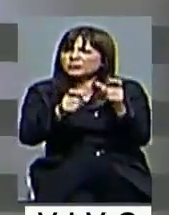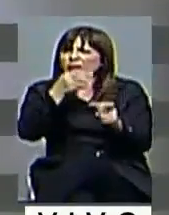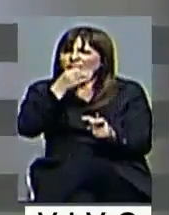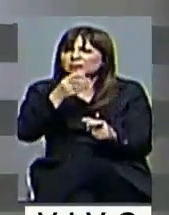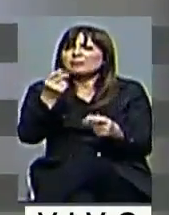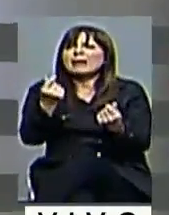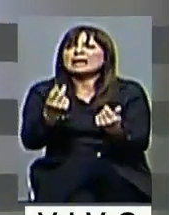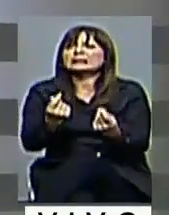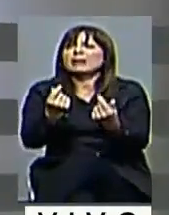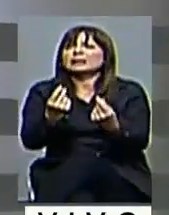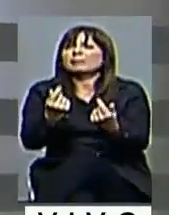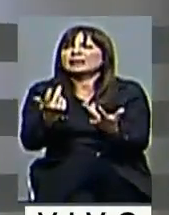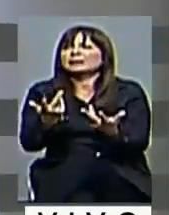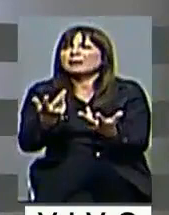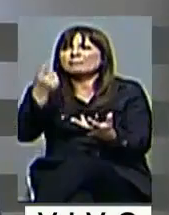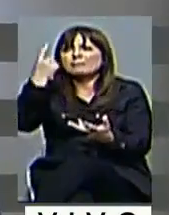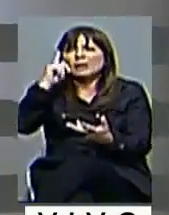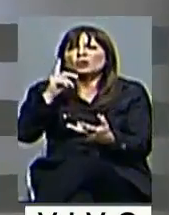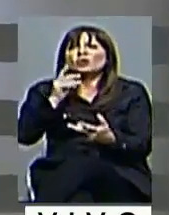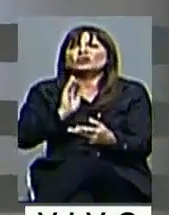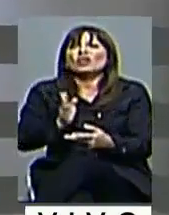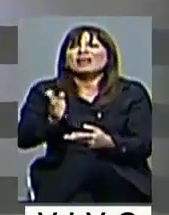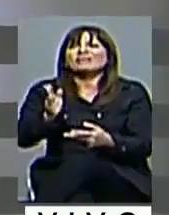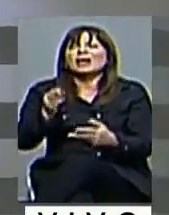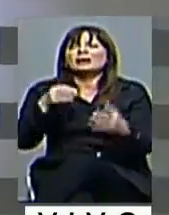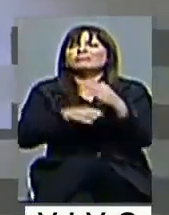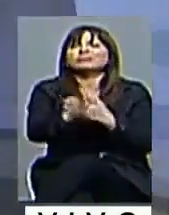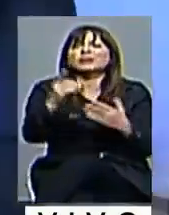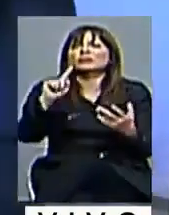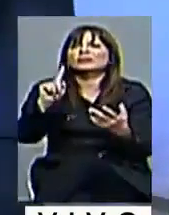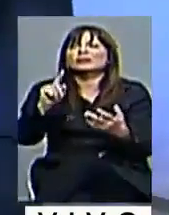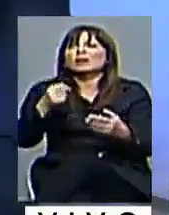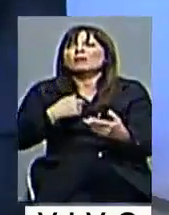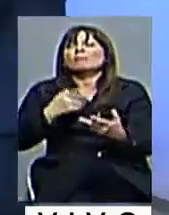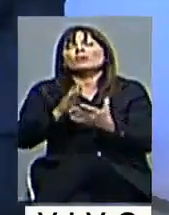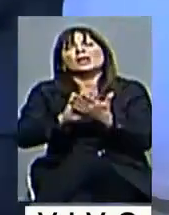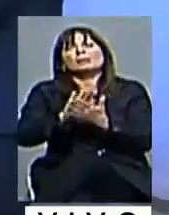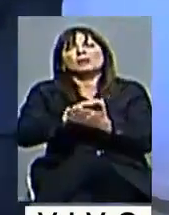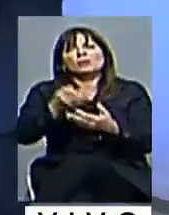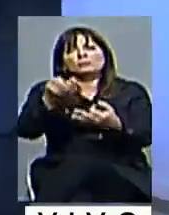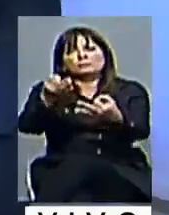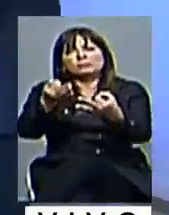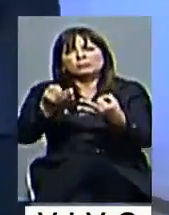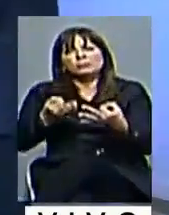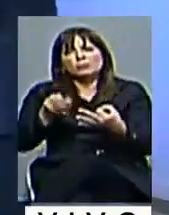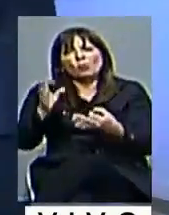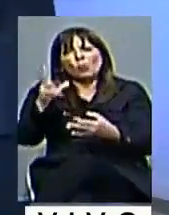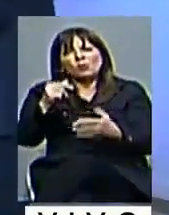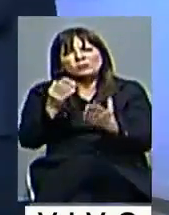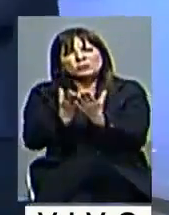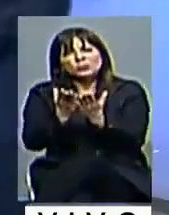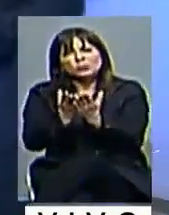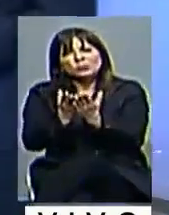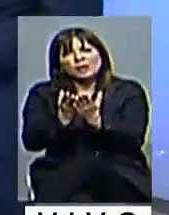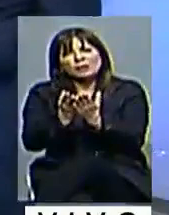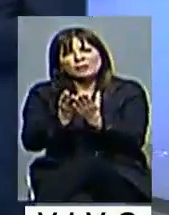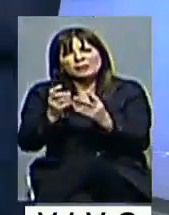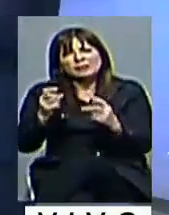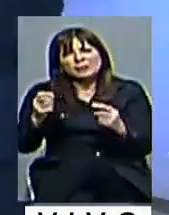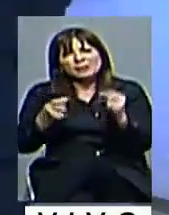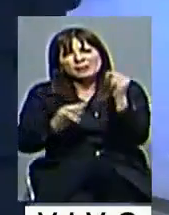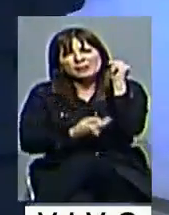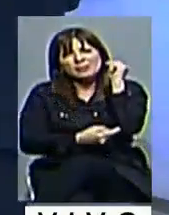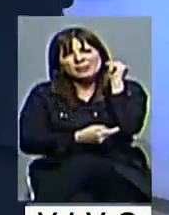platas constantemente, los fierros, y todavía no se han entrado. Por ejemplo, ¿cuántos estudiantes de derecho necesitamos al año? ¿Vamos a financiar